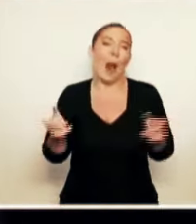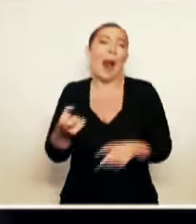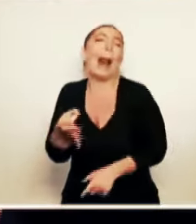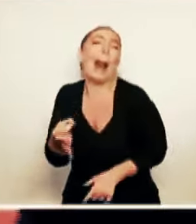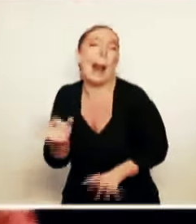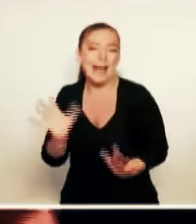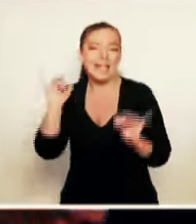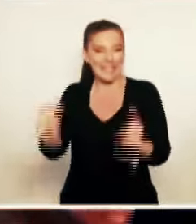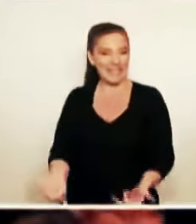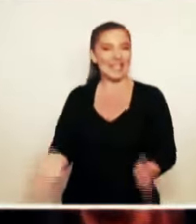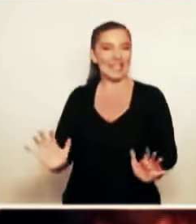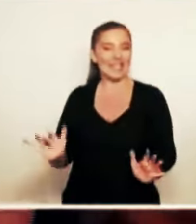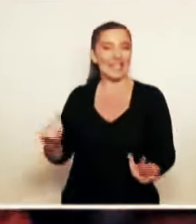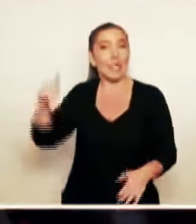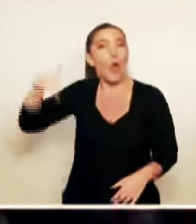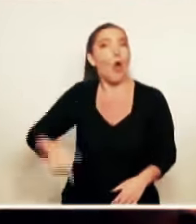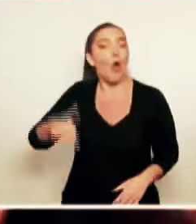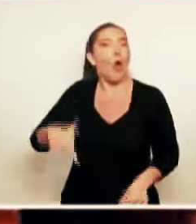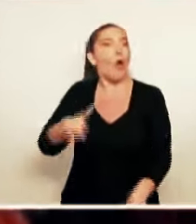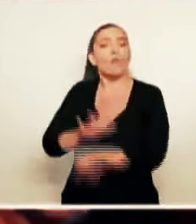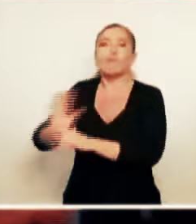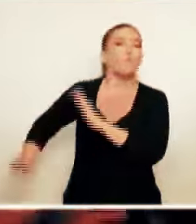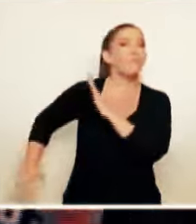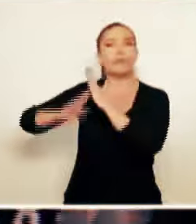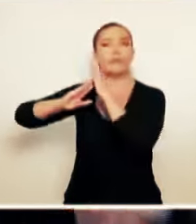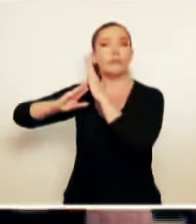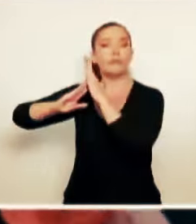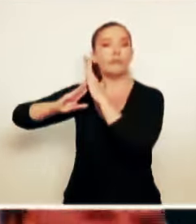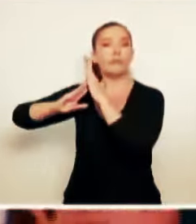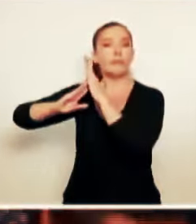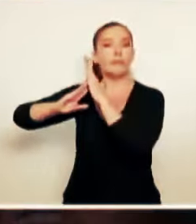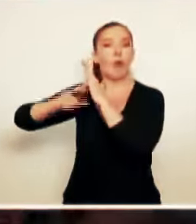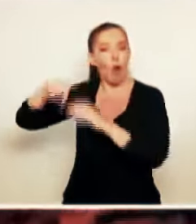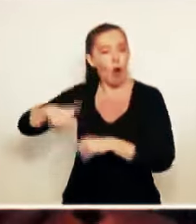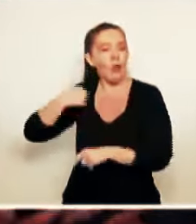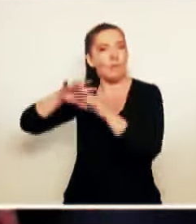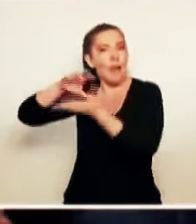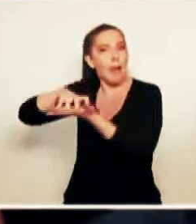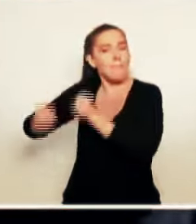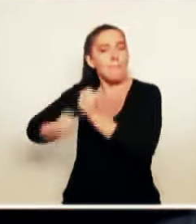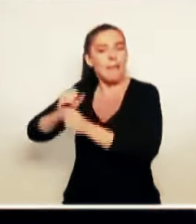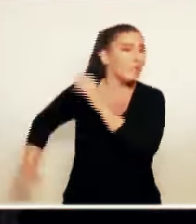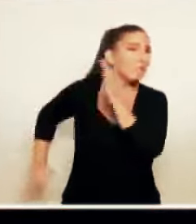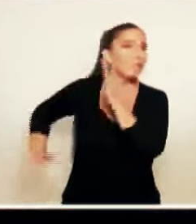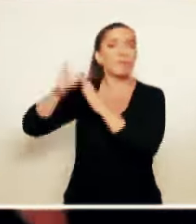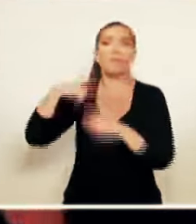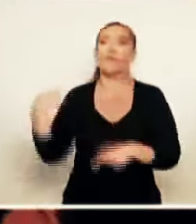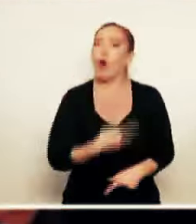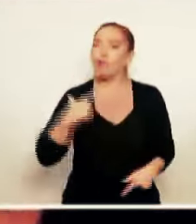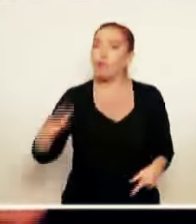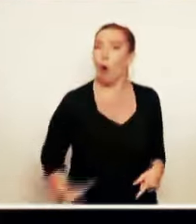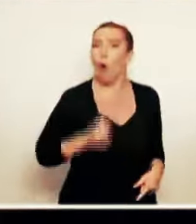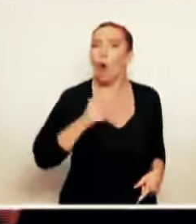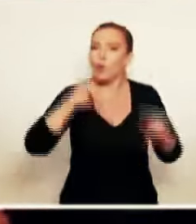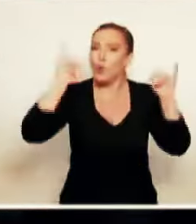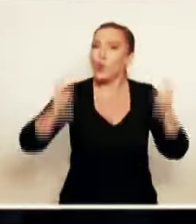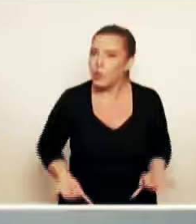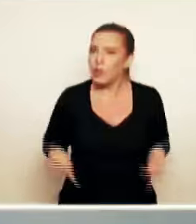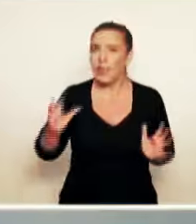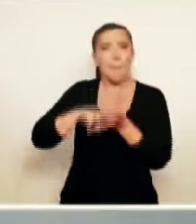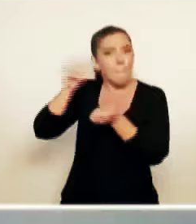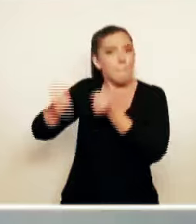Pequeñita, pequeñita, y hoy es un unicornio que cotiza en Nasdaq. Y estamos muy orgullosos de tener